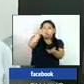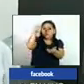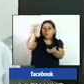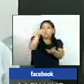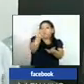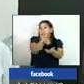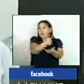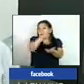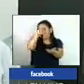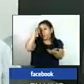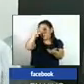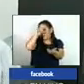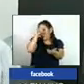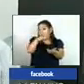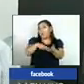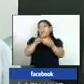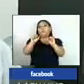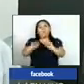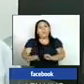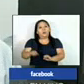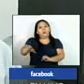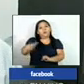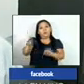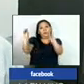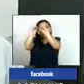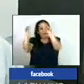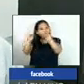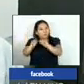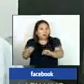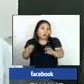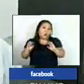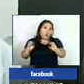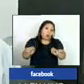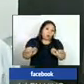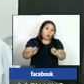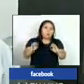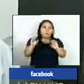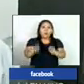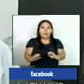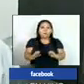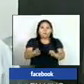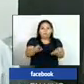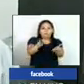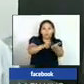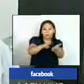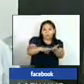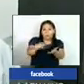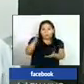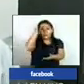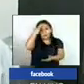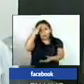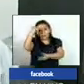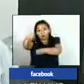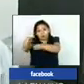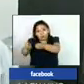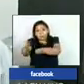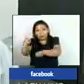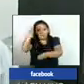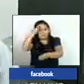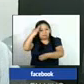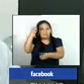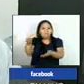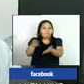tienen para que puedan utilizar de la mejor manera dichas herramientas o también en la contratación de servicios outsourcing especializados que les permitan